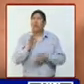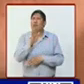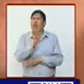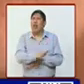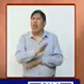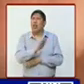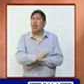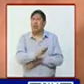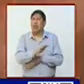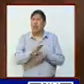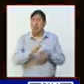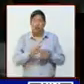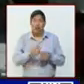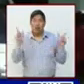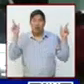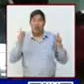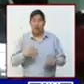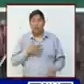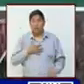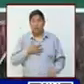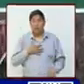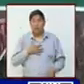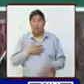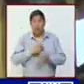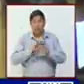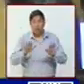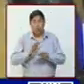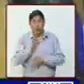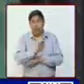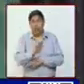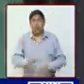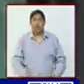tarde estaba, y de ahí me soltaron.